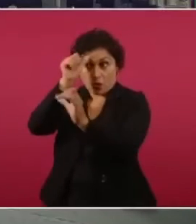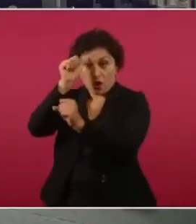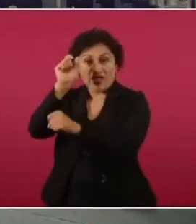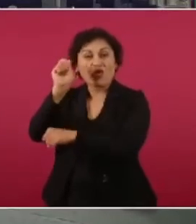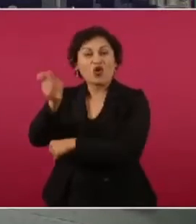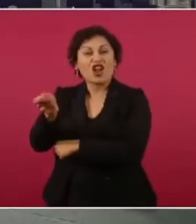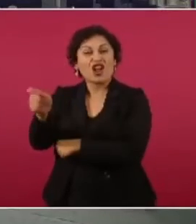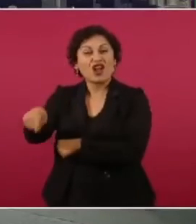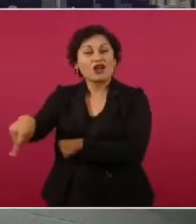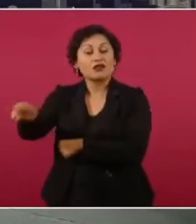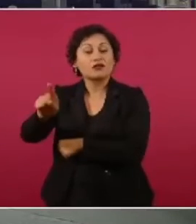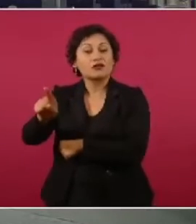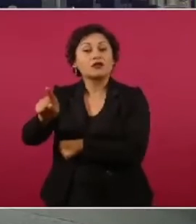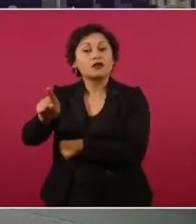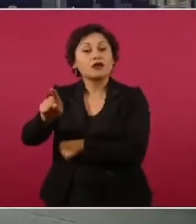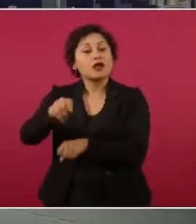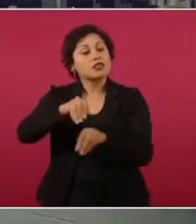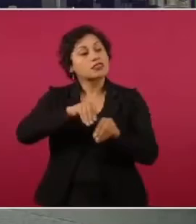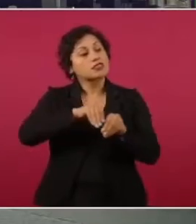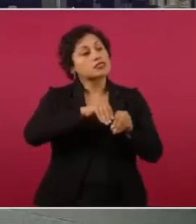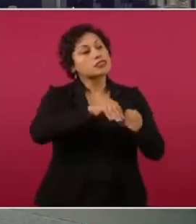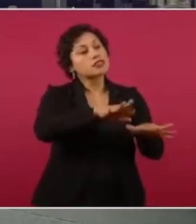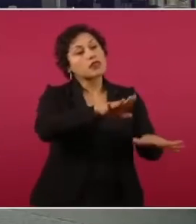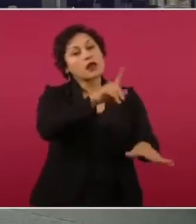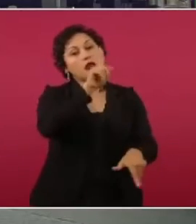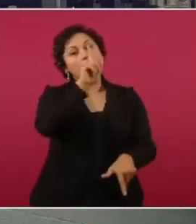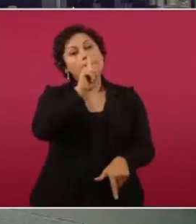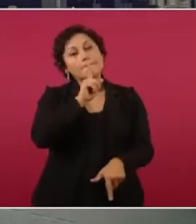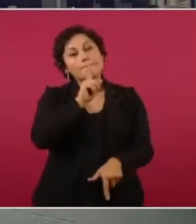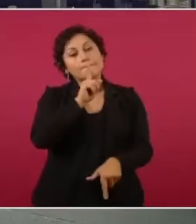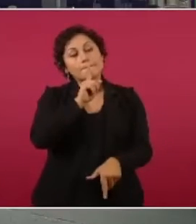calumnia, cuando no mancha, tizna.